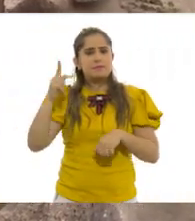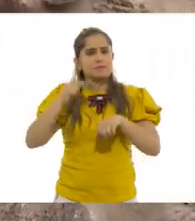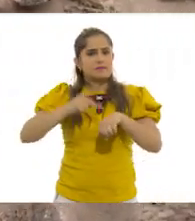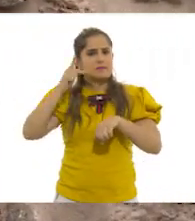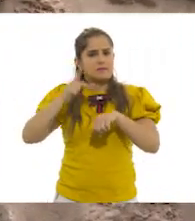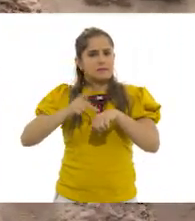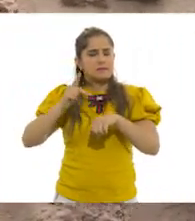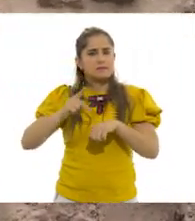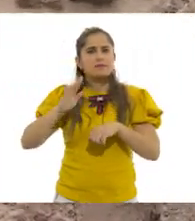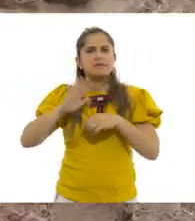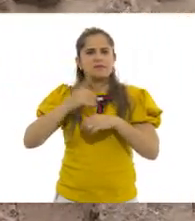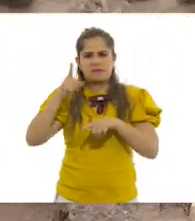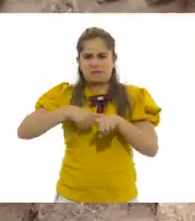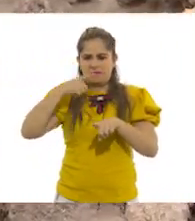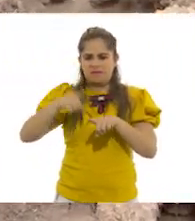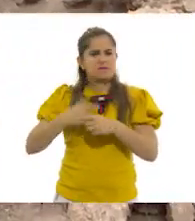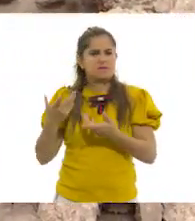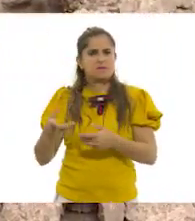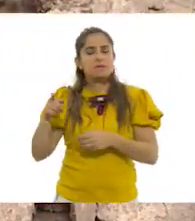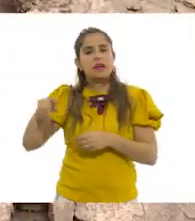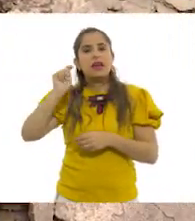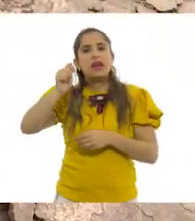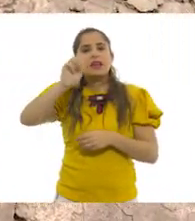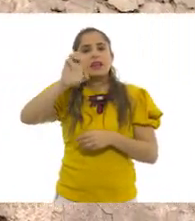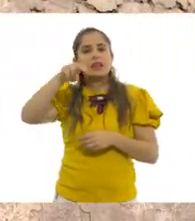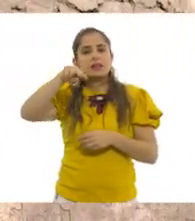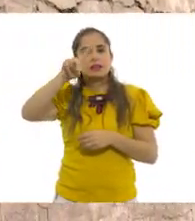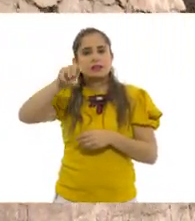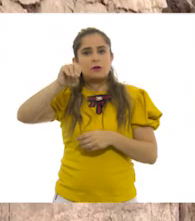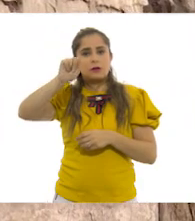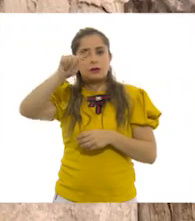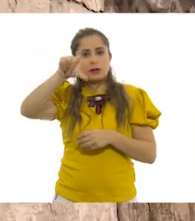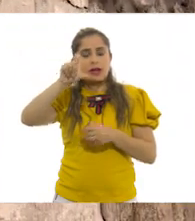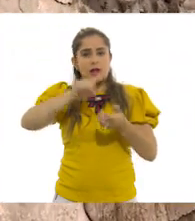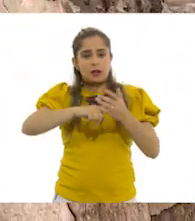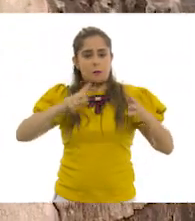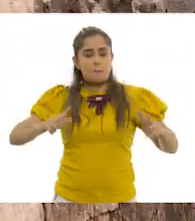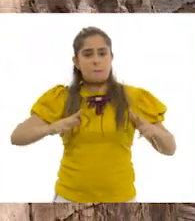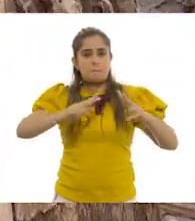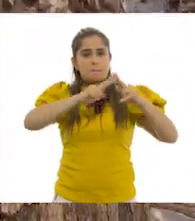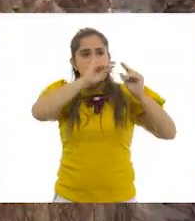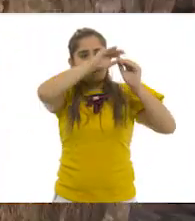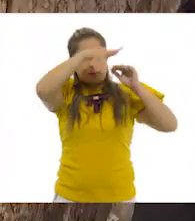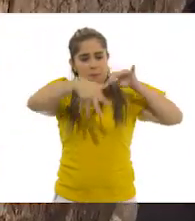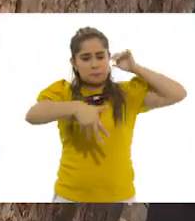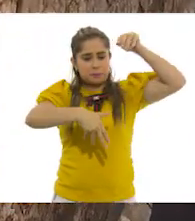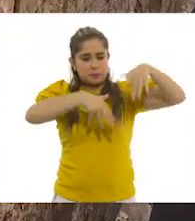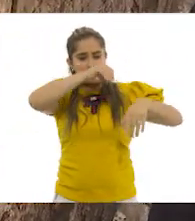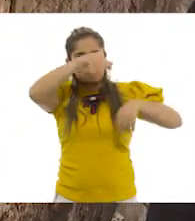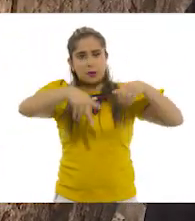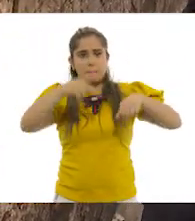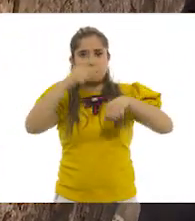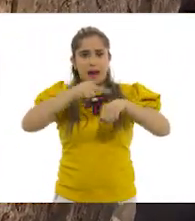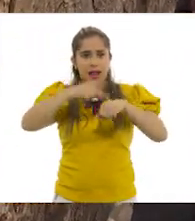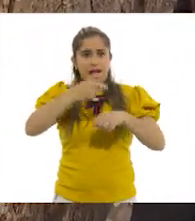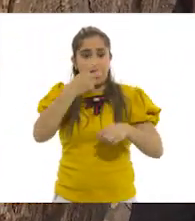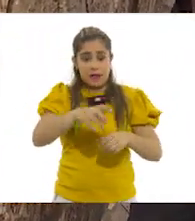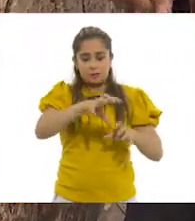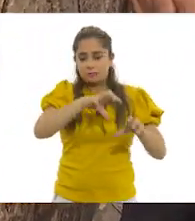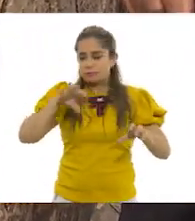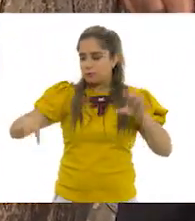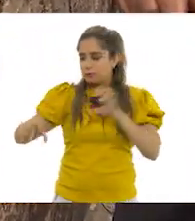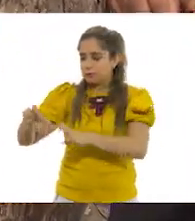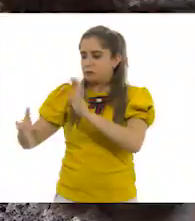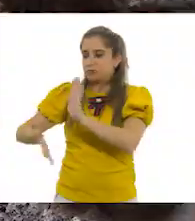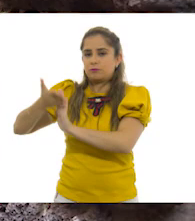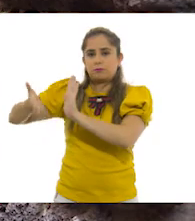es de color? ¿Qué es este? Este es tezontle, es una roca volcánica, ¿no? Por las erupciones que ha habido de los volcanes aquí alrededor de la ciudad. ¿Les costaba trabajo conseguir